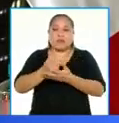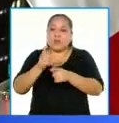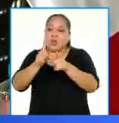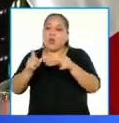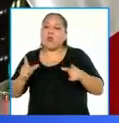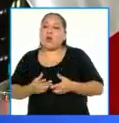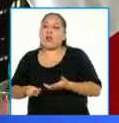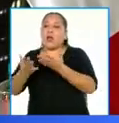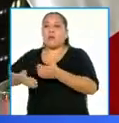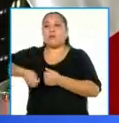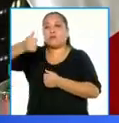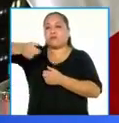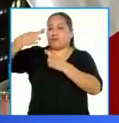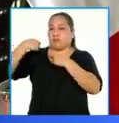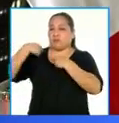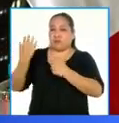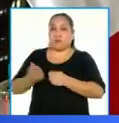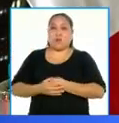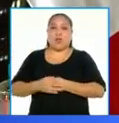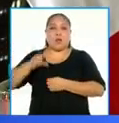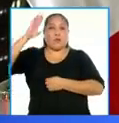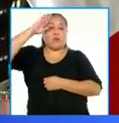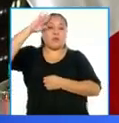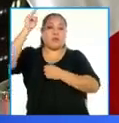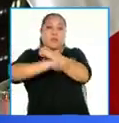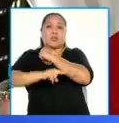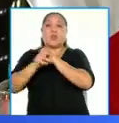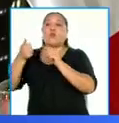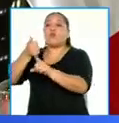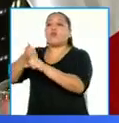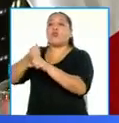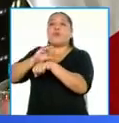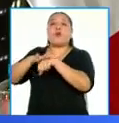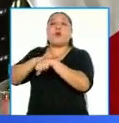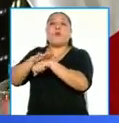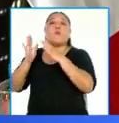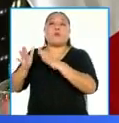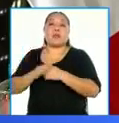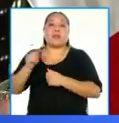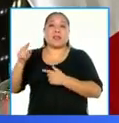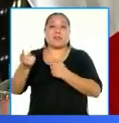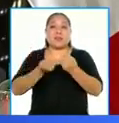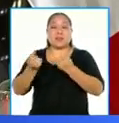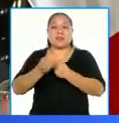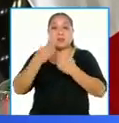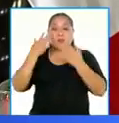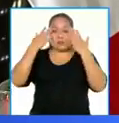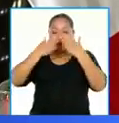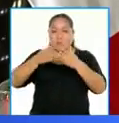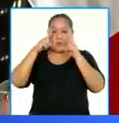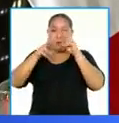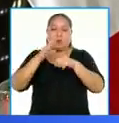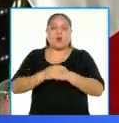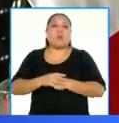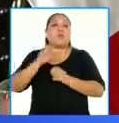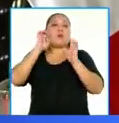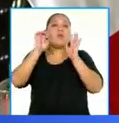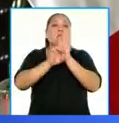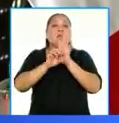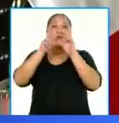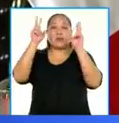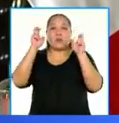damos la autoridad, entonces la Policía Nacional tiene su propio plan. Y esta gestión ha estado marcada por eso. Por ejemplo, en el tema de los